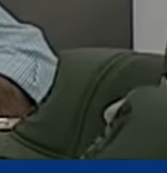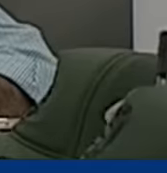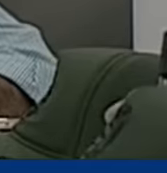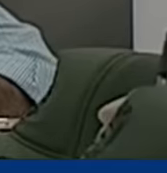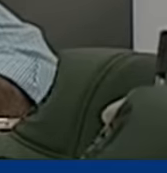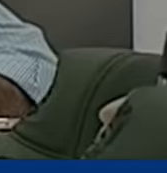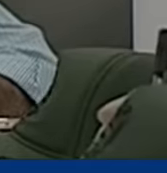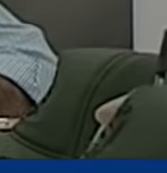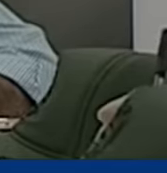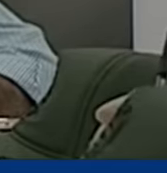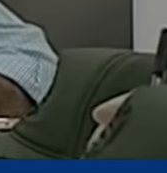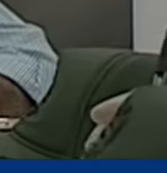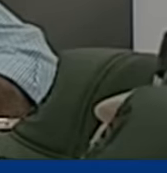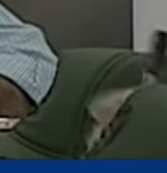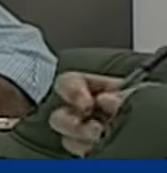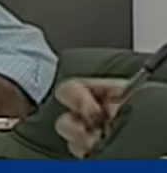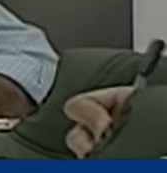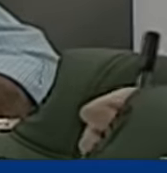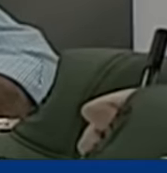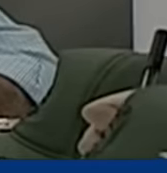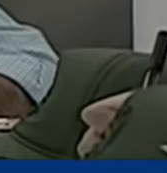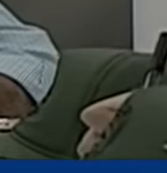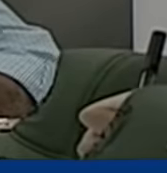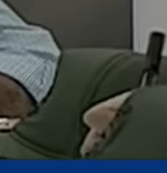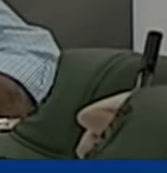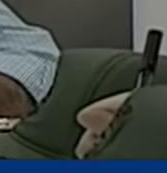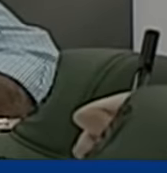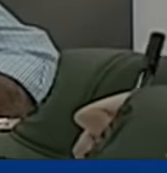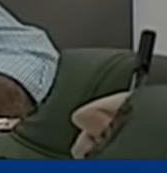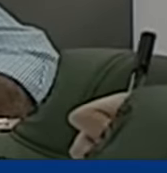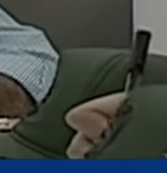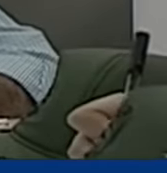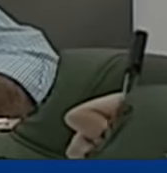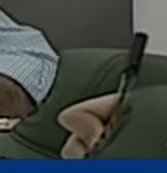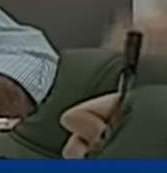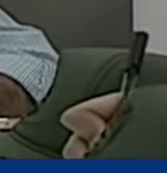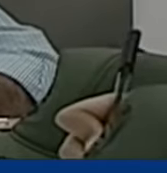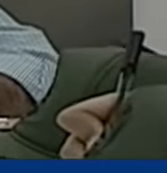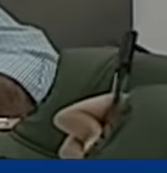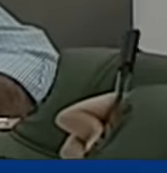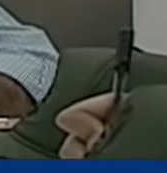y que asustó y le dio a nervios a alguna gente en el mundo.